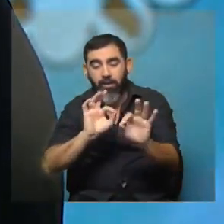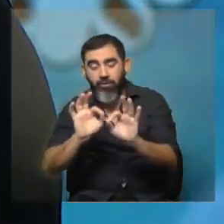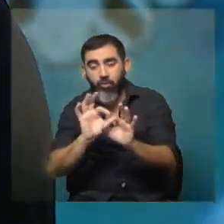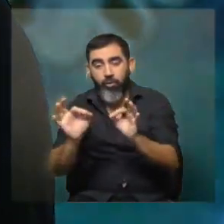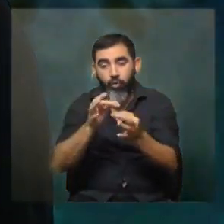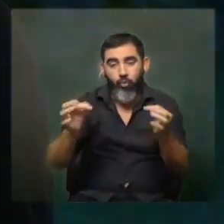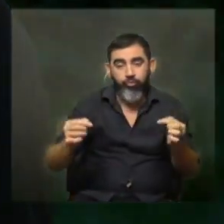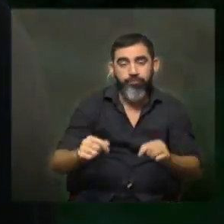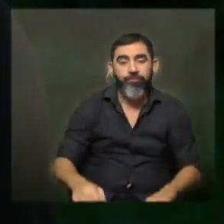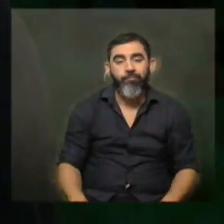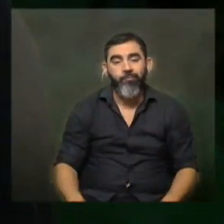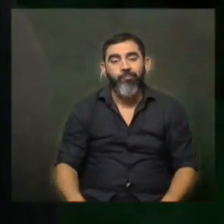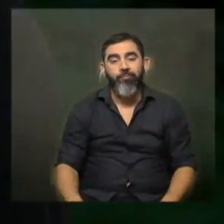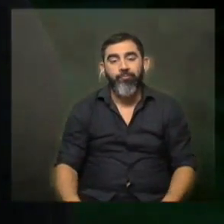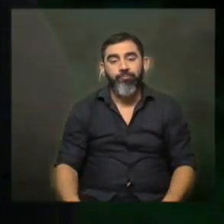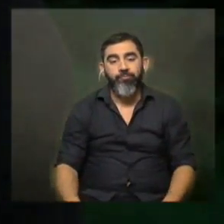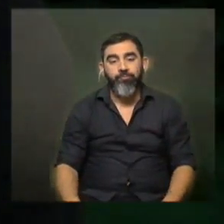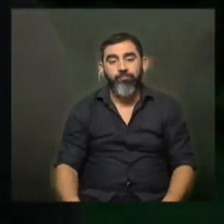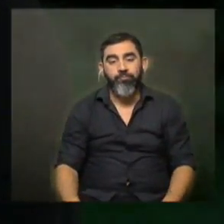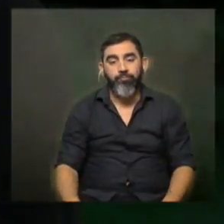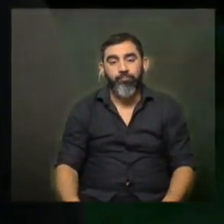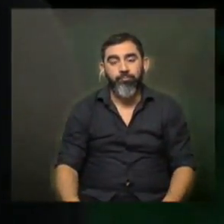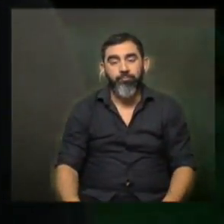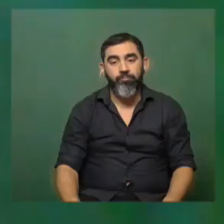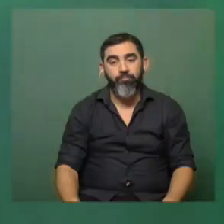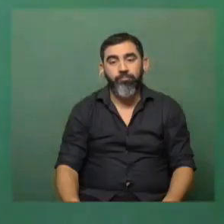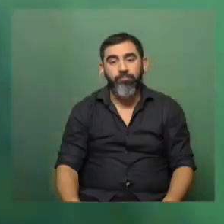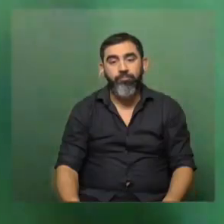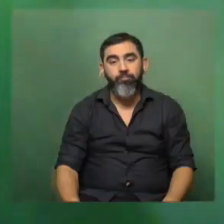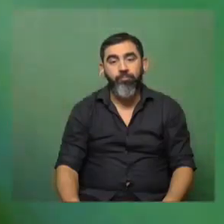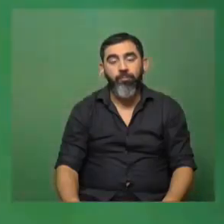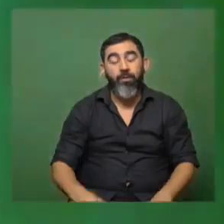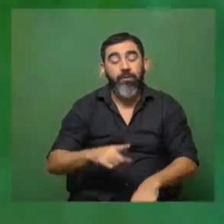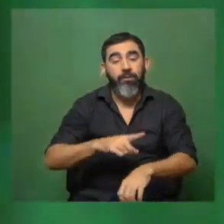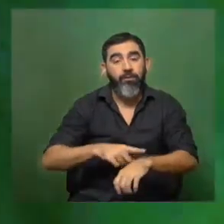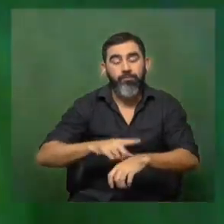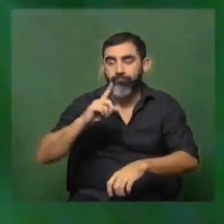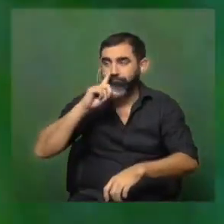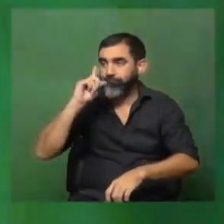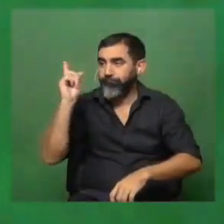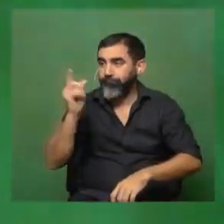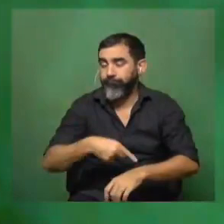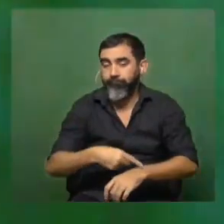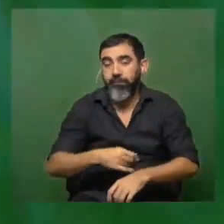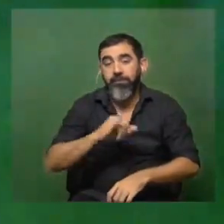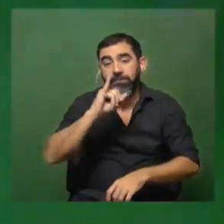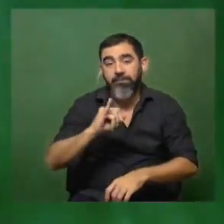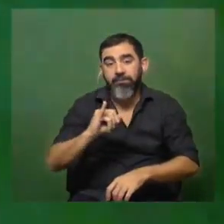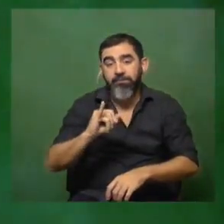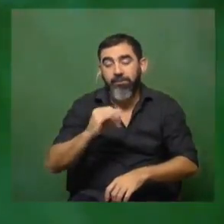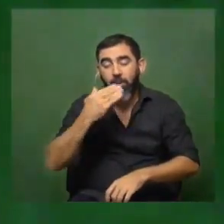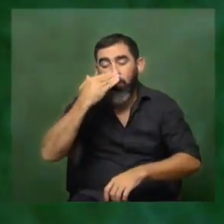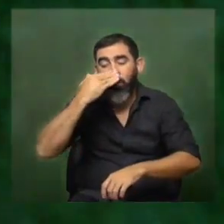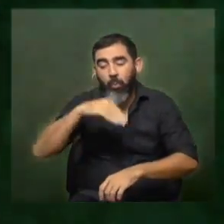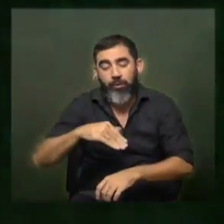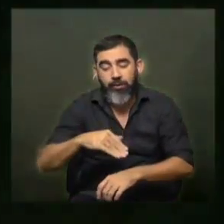tamaños y demás que son únicos realmente. Graciela, Pablo, el tiempo se nos fue. Si tienen algo que no podemos